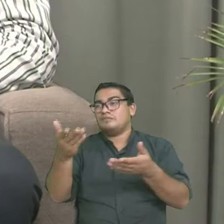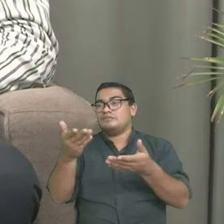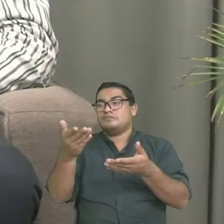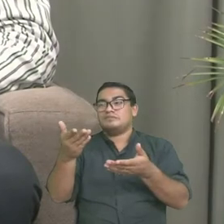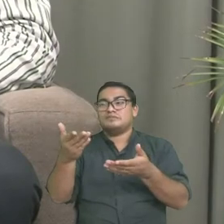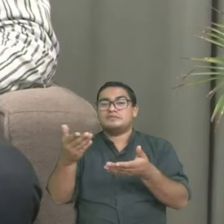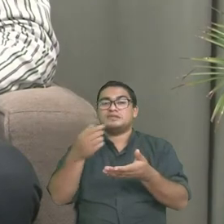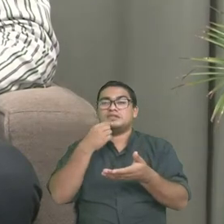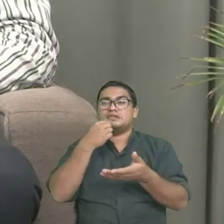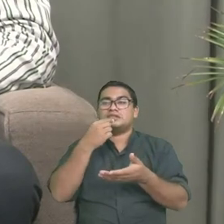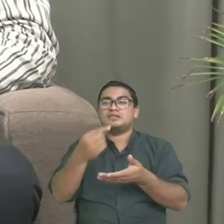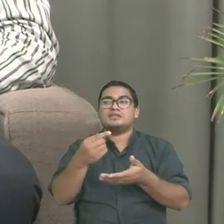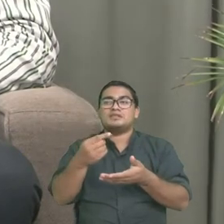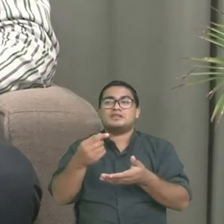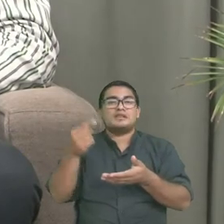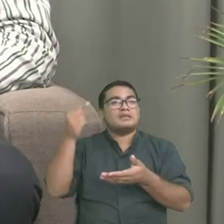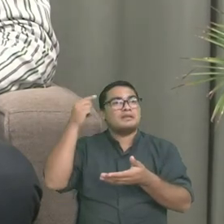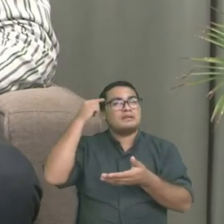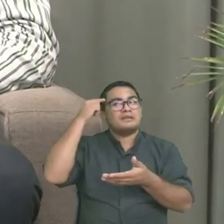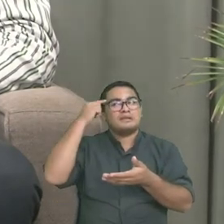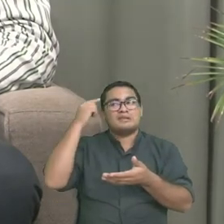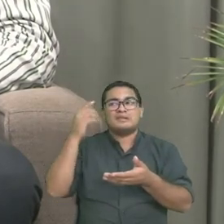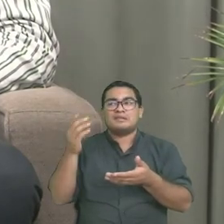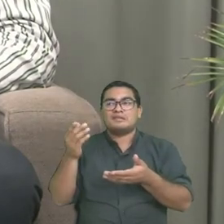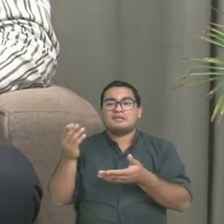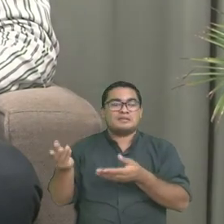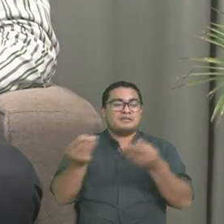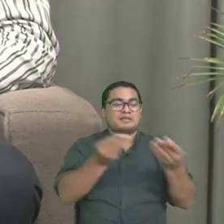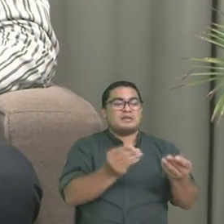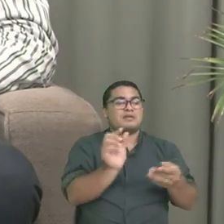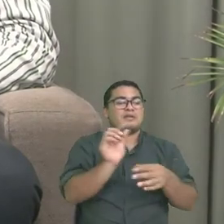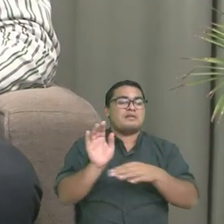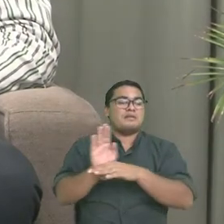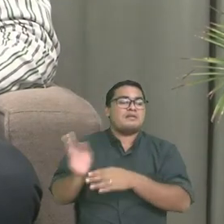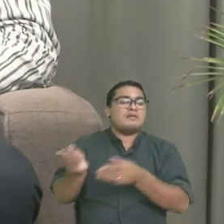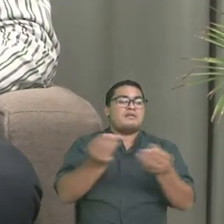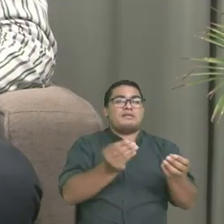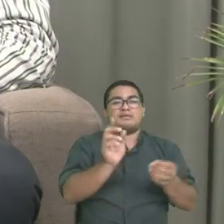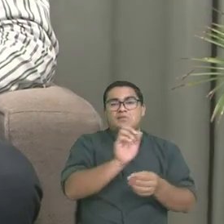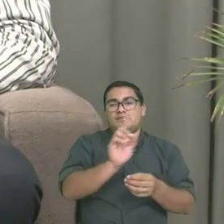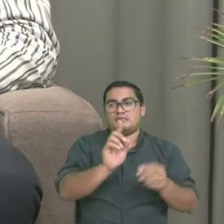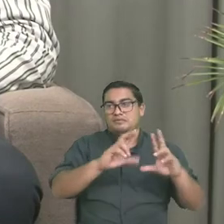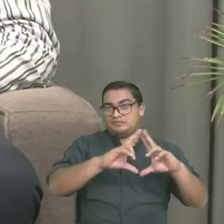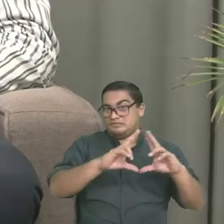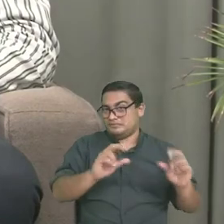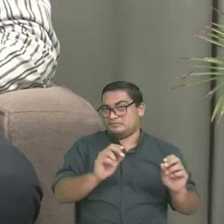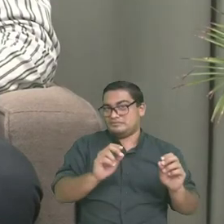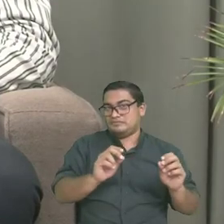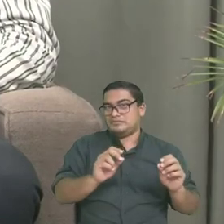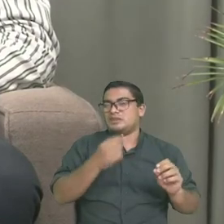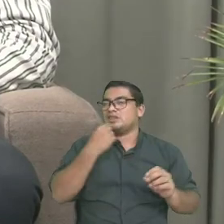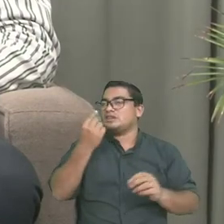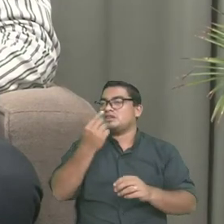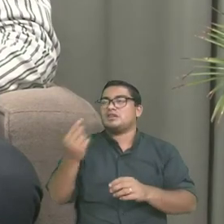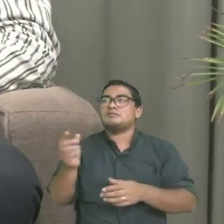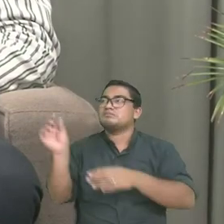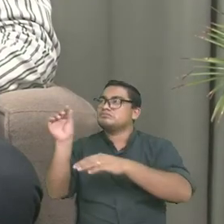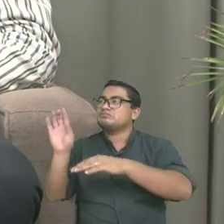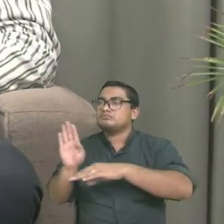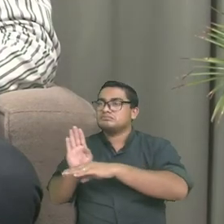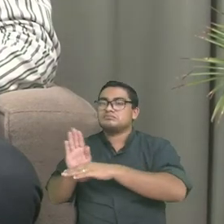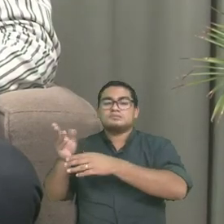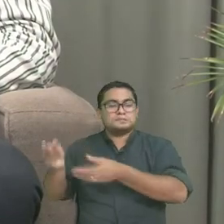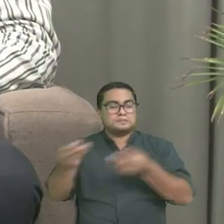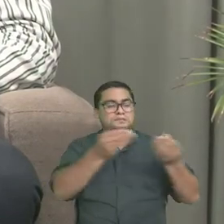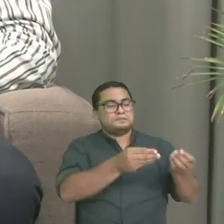dicen que no se le debe dar préstamo a Nicaragua, pero quienes dan los préstamos reconocen en